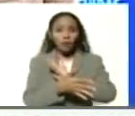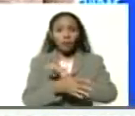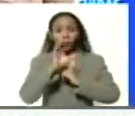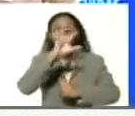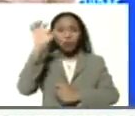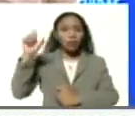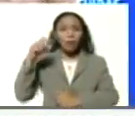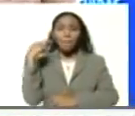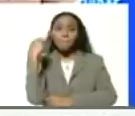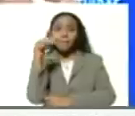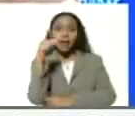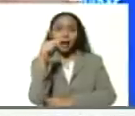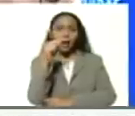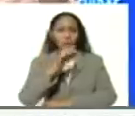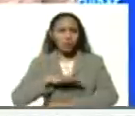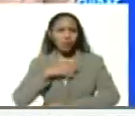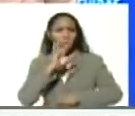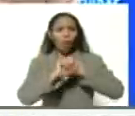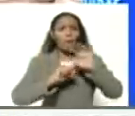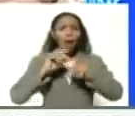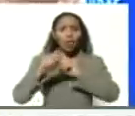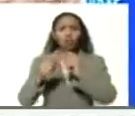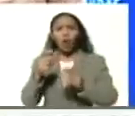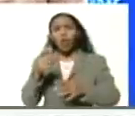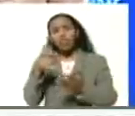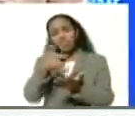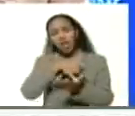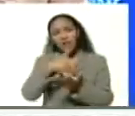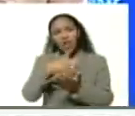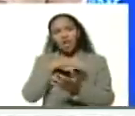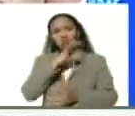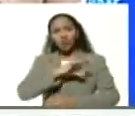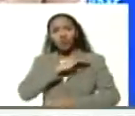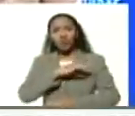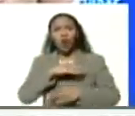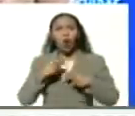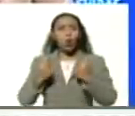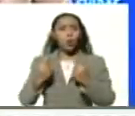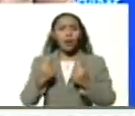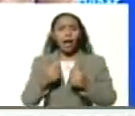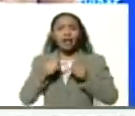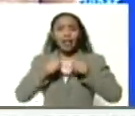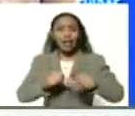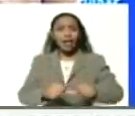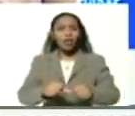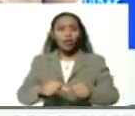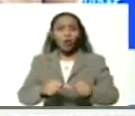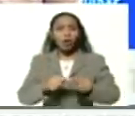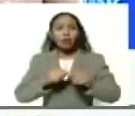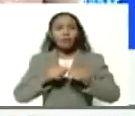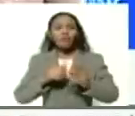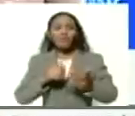menos posibilidades, con más vulnerabilidades socioeconómicas, han quedado en el rezago,